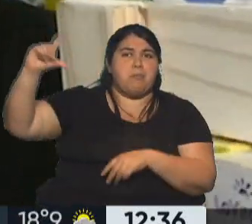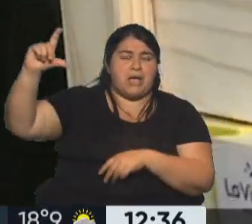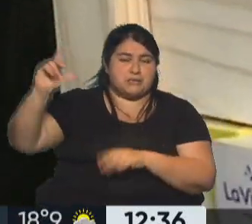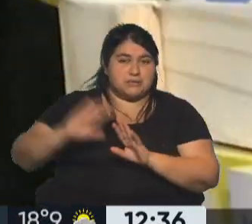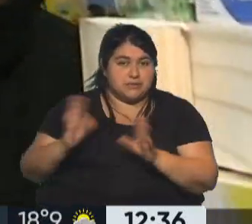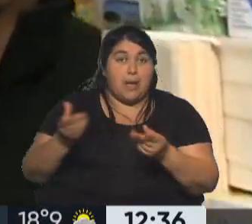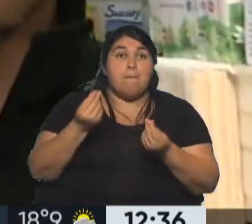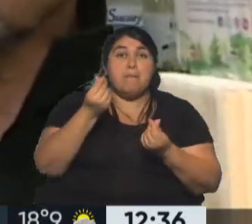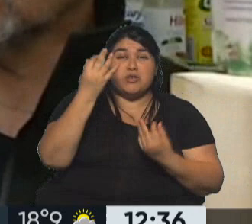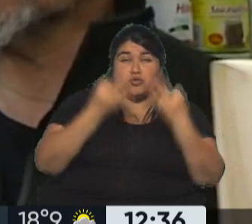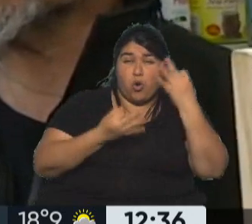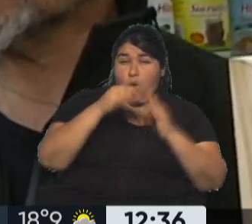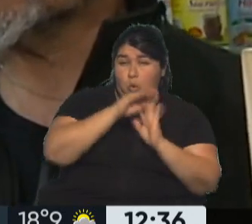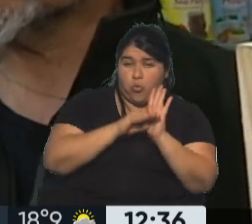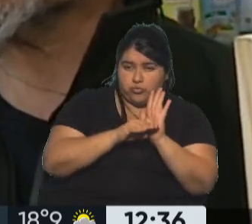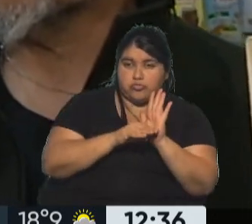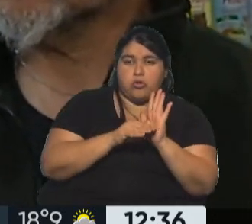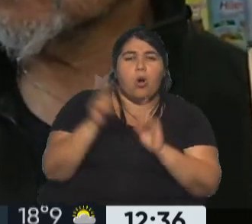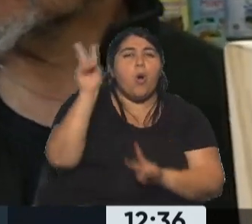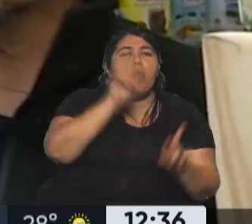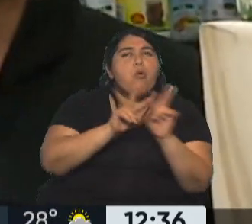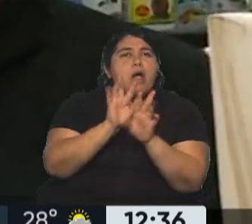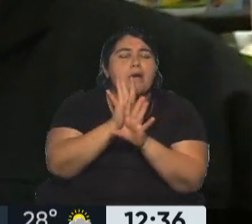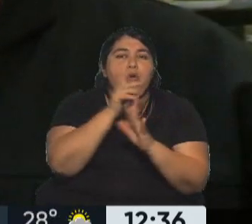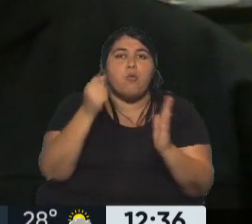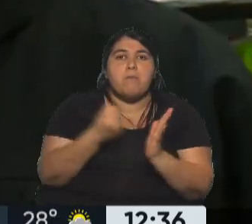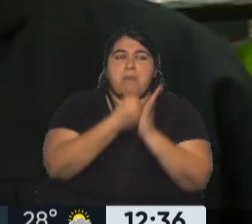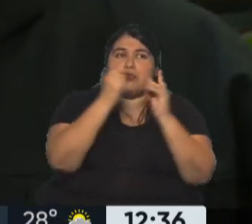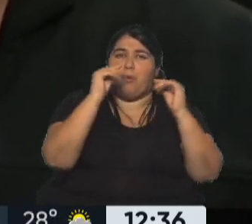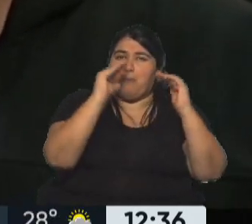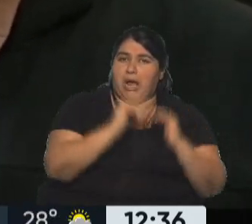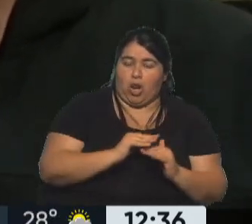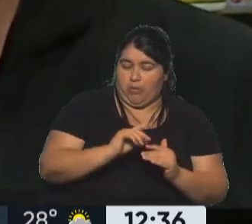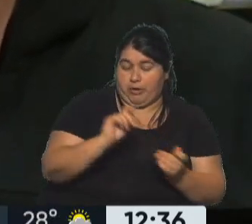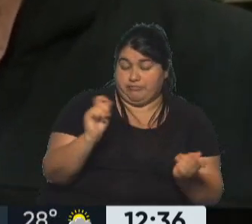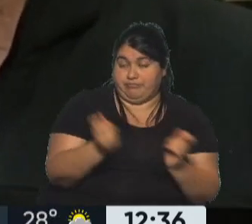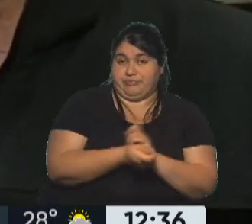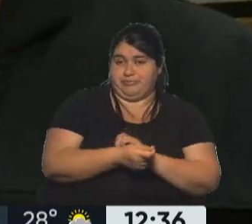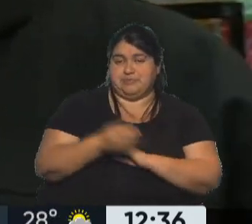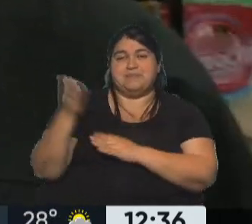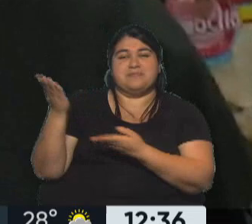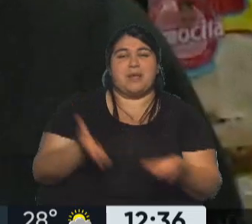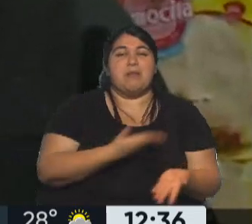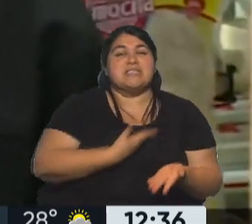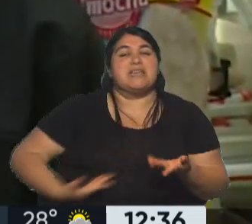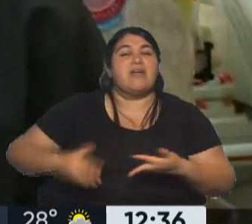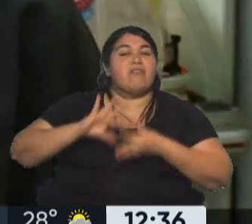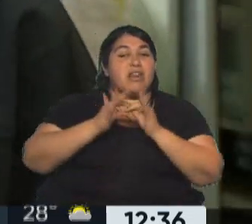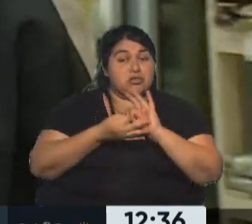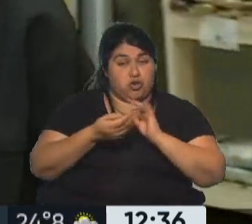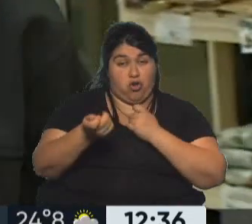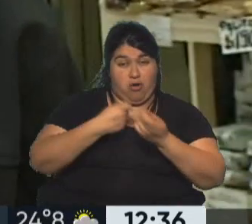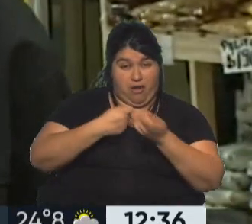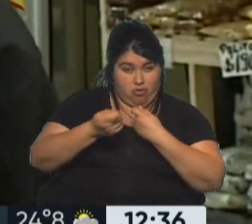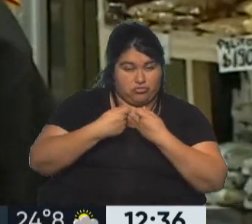justos ha intentado aminorar este impacto finalizó estamos con Fernando sabores el presidente de la Federación de almaceneros de la provincia